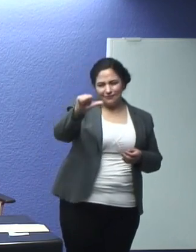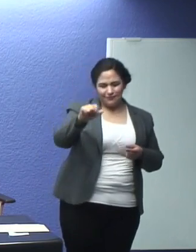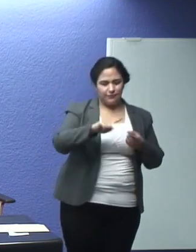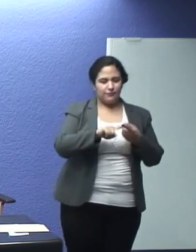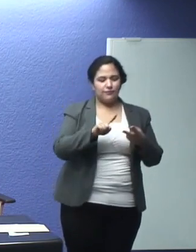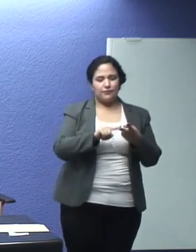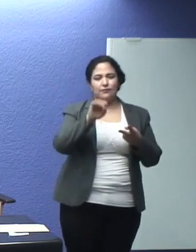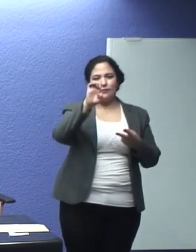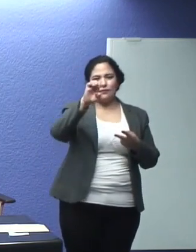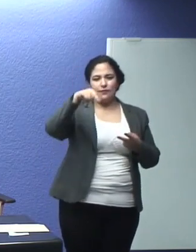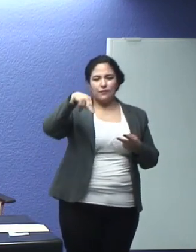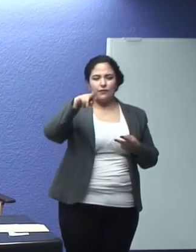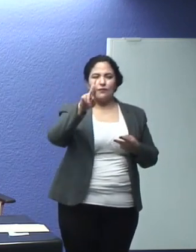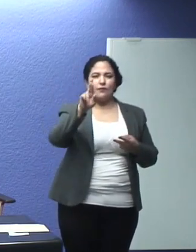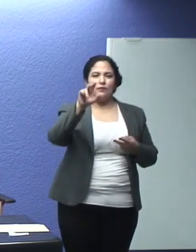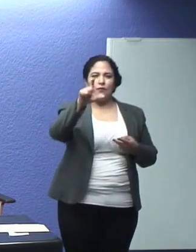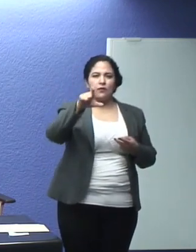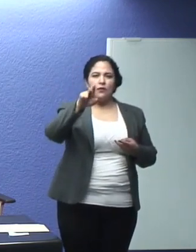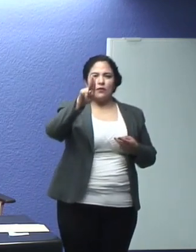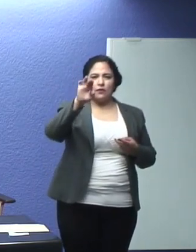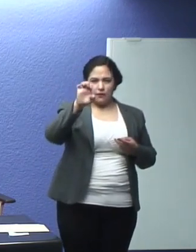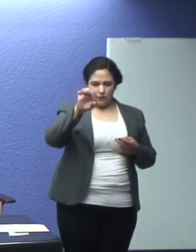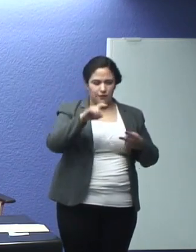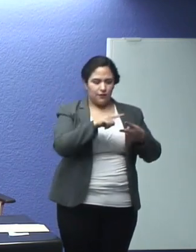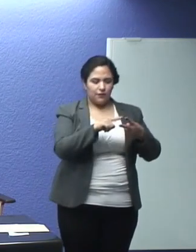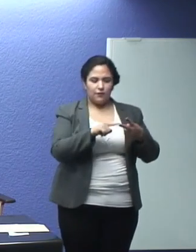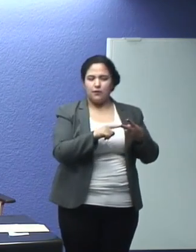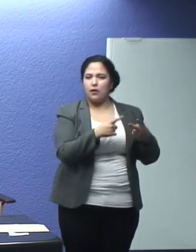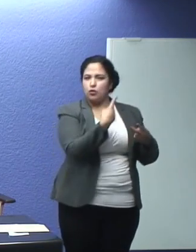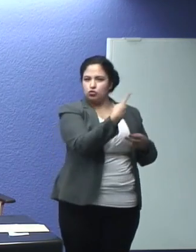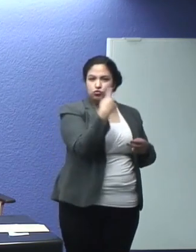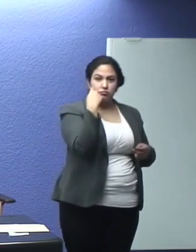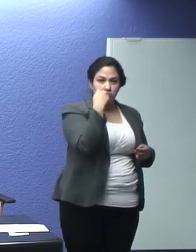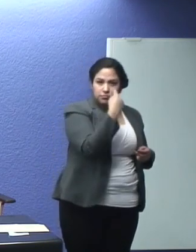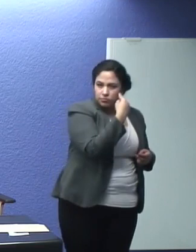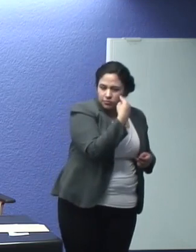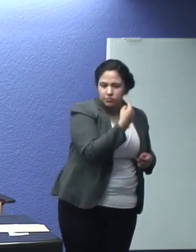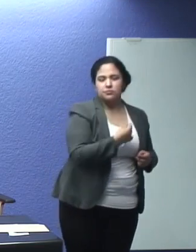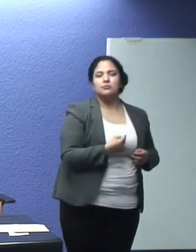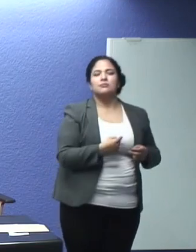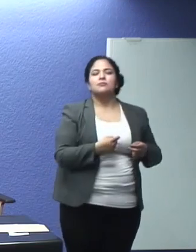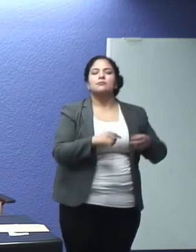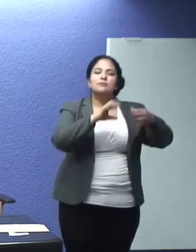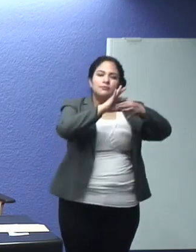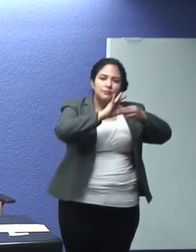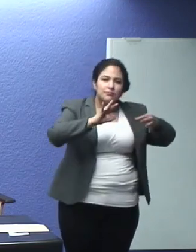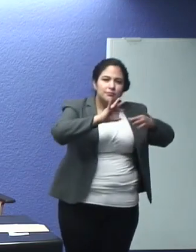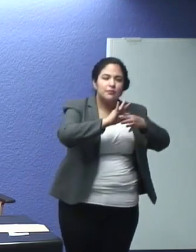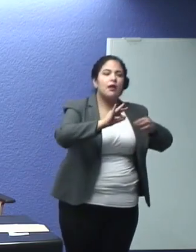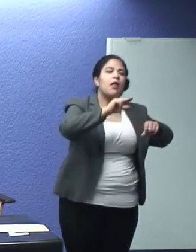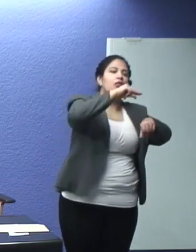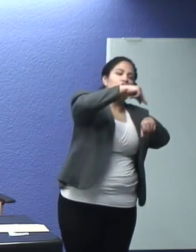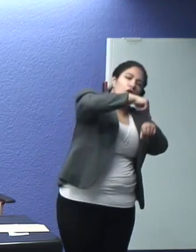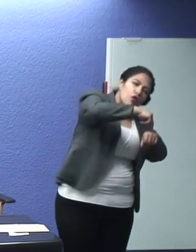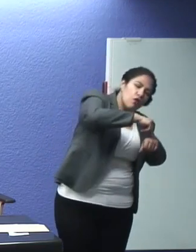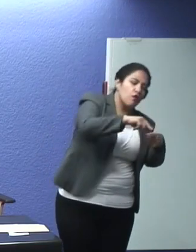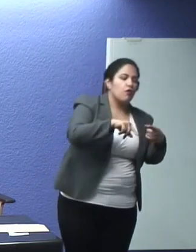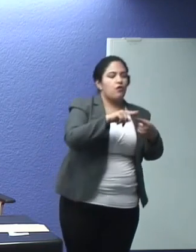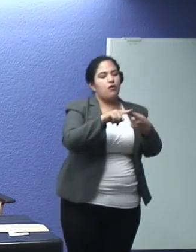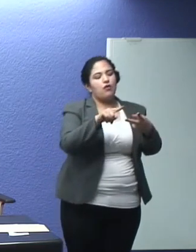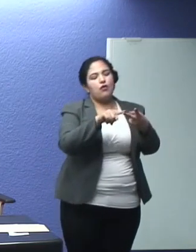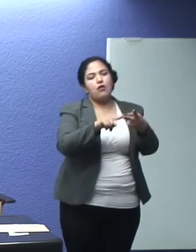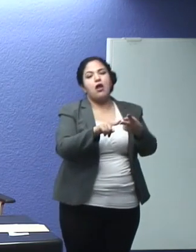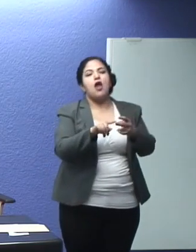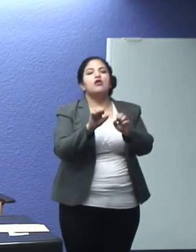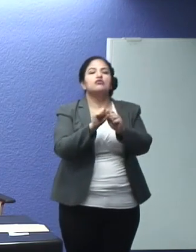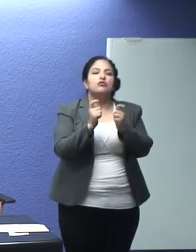de prescindencia, el modelo de exclusión, de marginación, el modelo médico rehabilitador o el